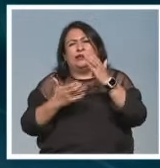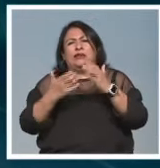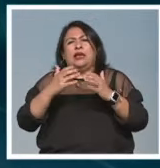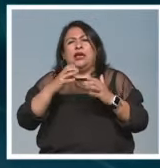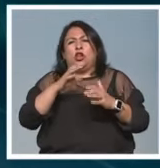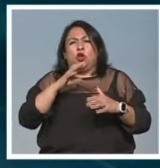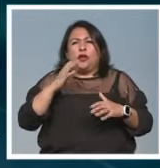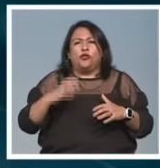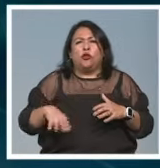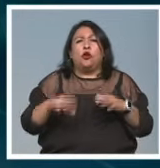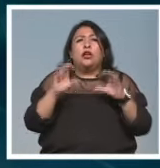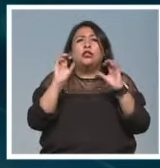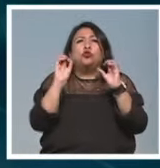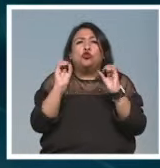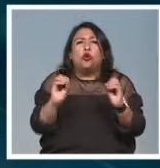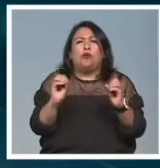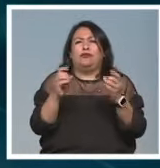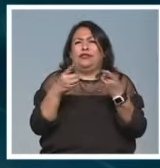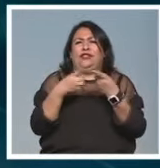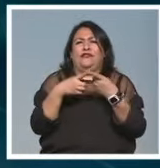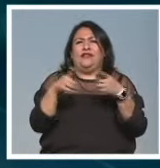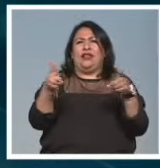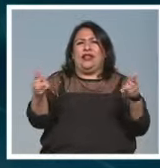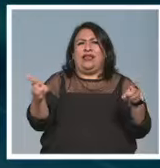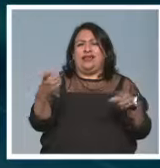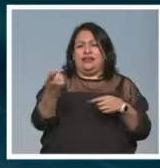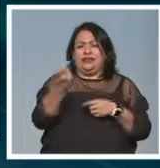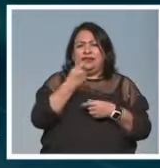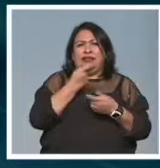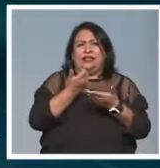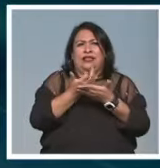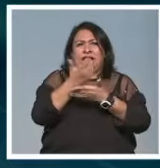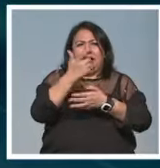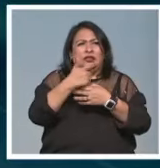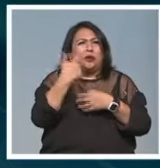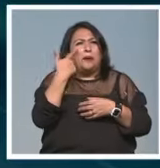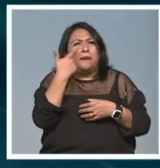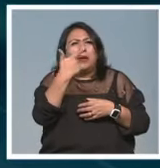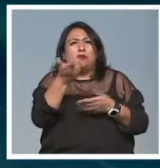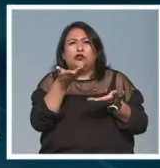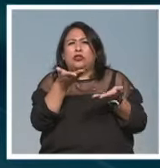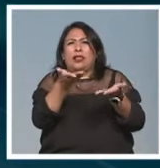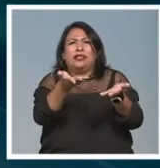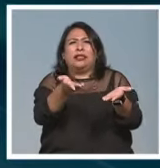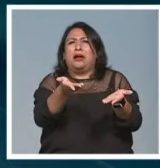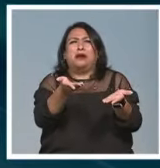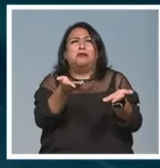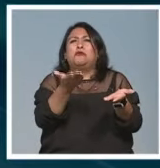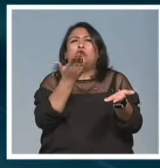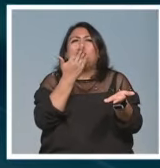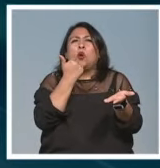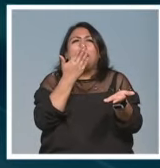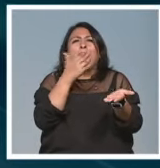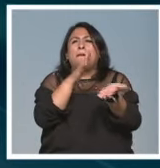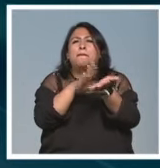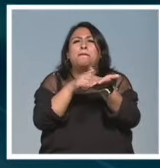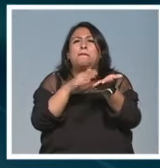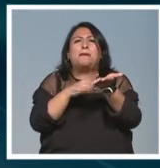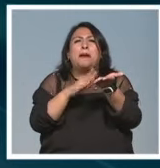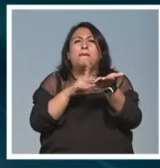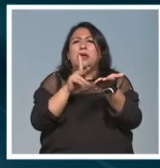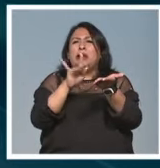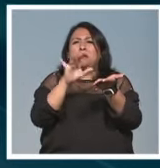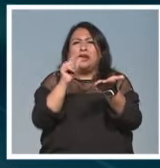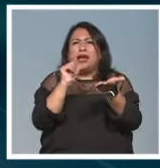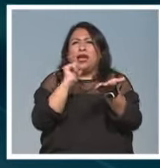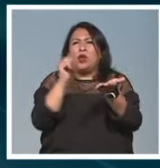ejemplo, o incluso tan diferentes como al identitario nacional. Vemos, por ejemplo, el altar no tiene como tal papel picado, no tiene